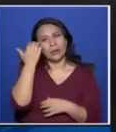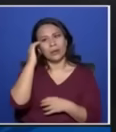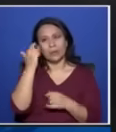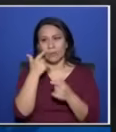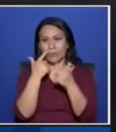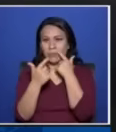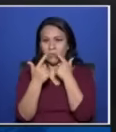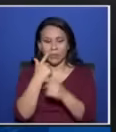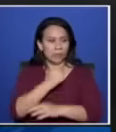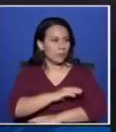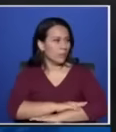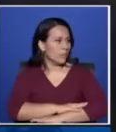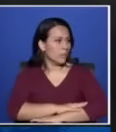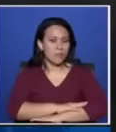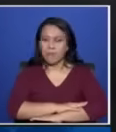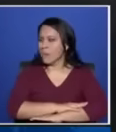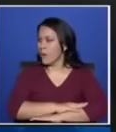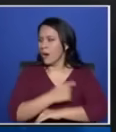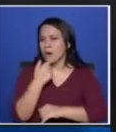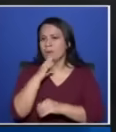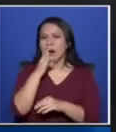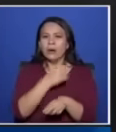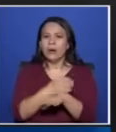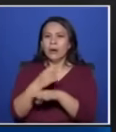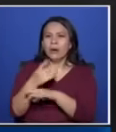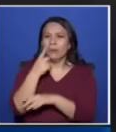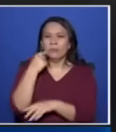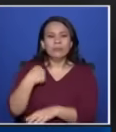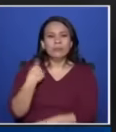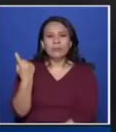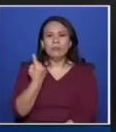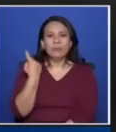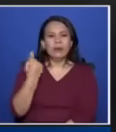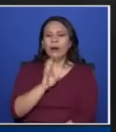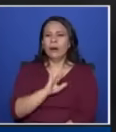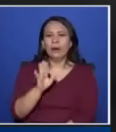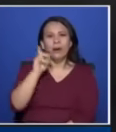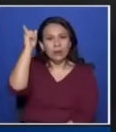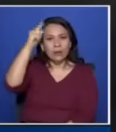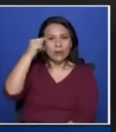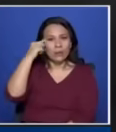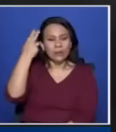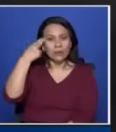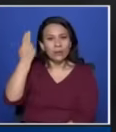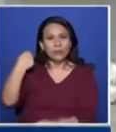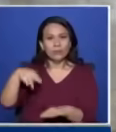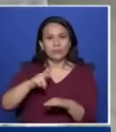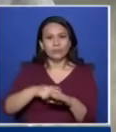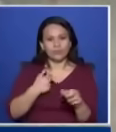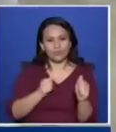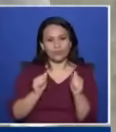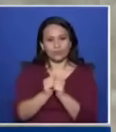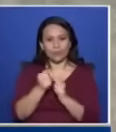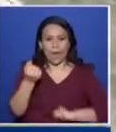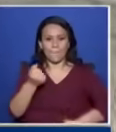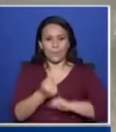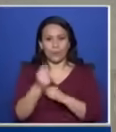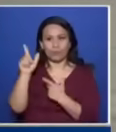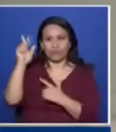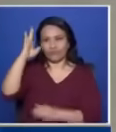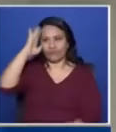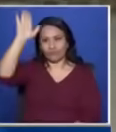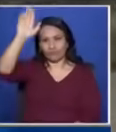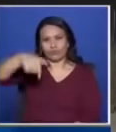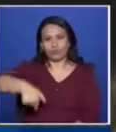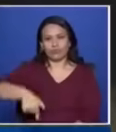presentes permanentemente para que no estamos solos. Yo sé que el gobierno nacional nos va a apoyar con militares, porque